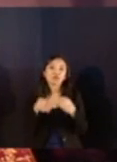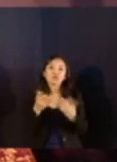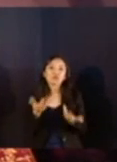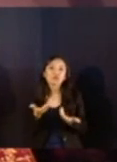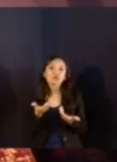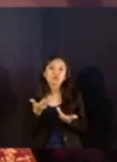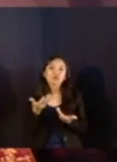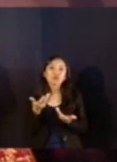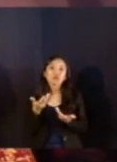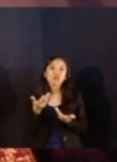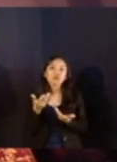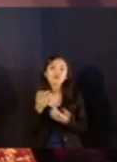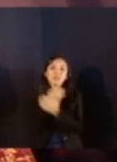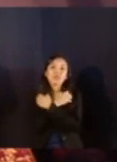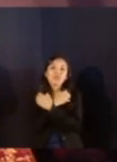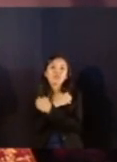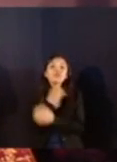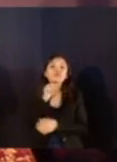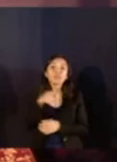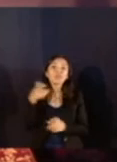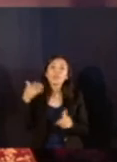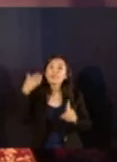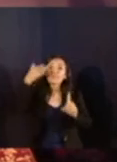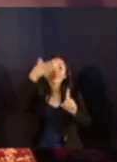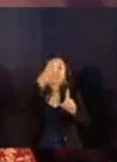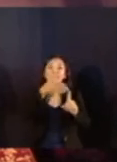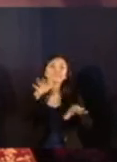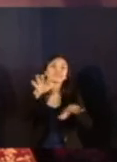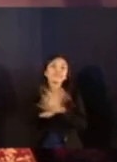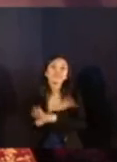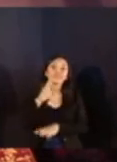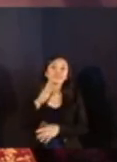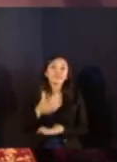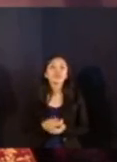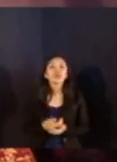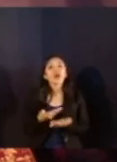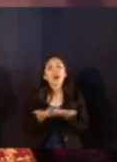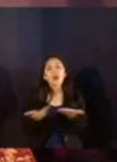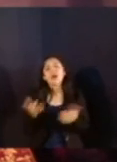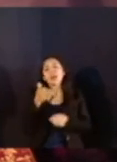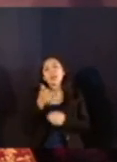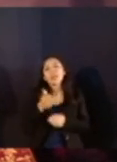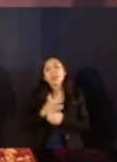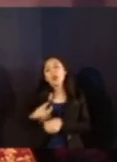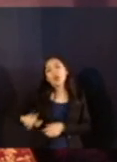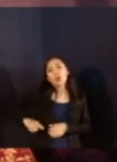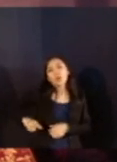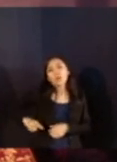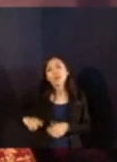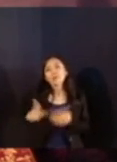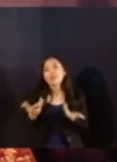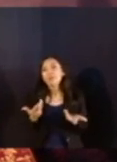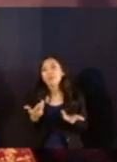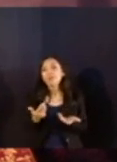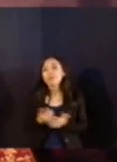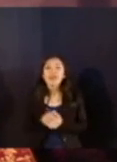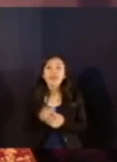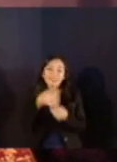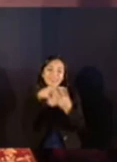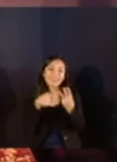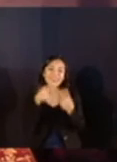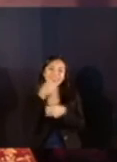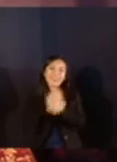tender la educación. Y en ese sentido, claro, el actual gobierno, como sabemos, pues no tiene más que